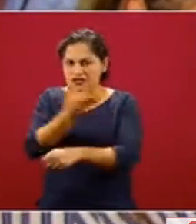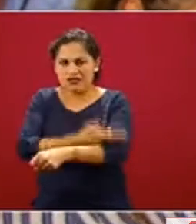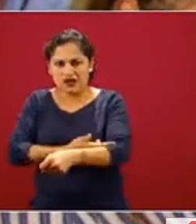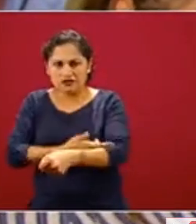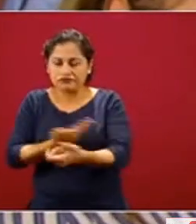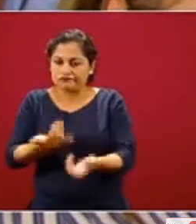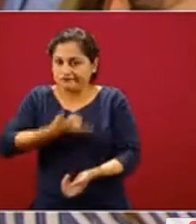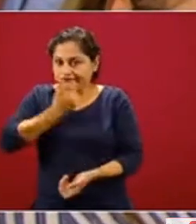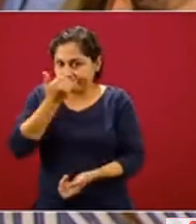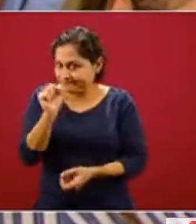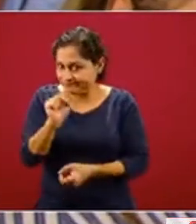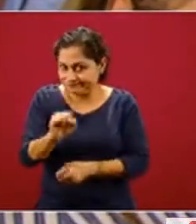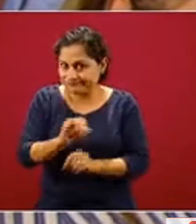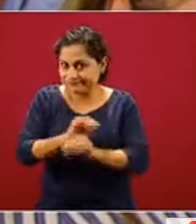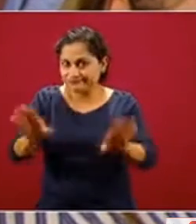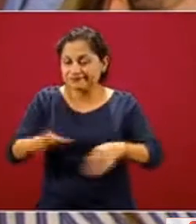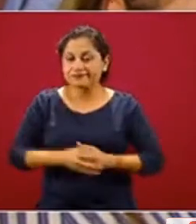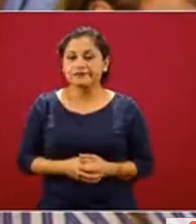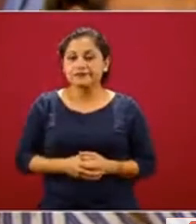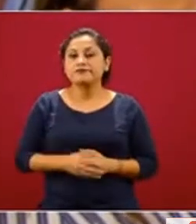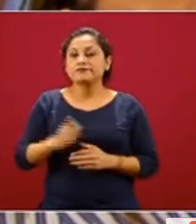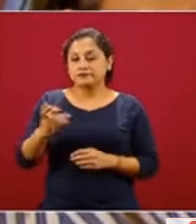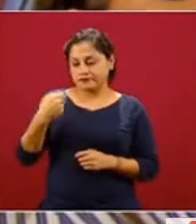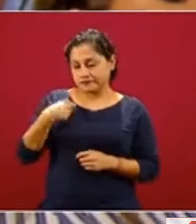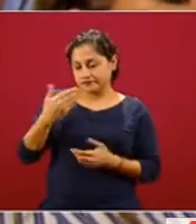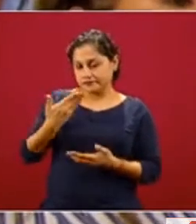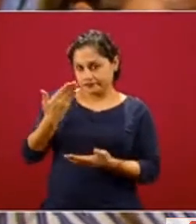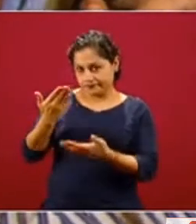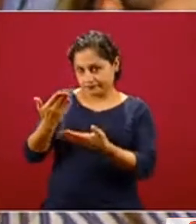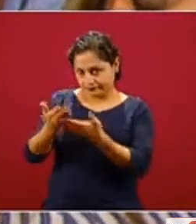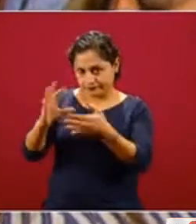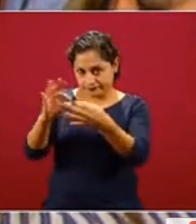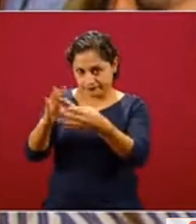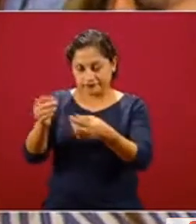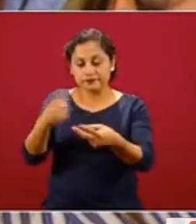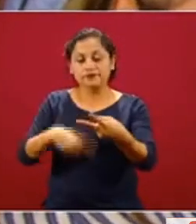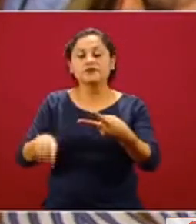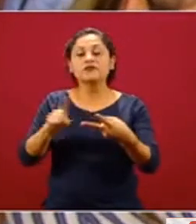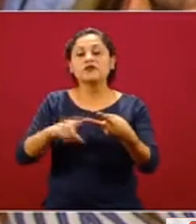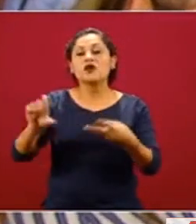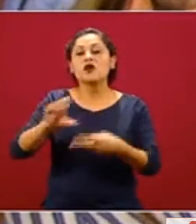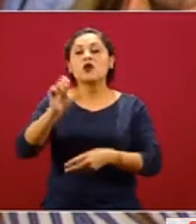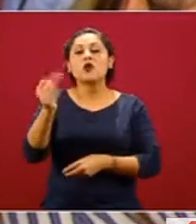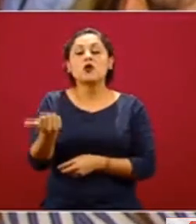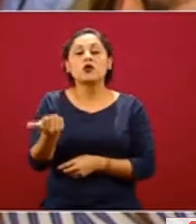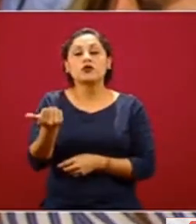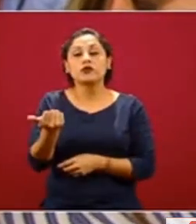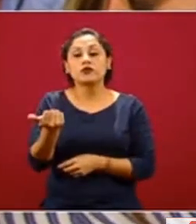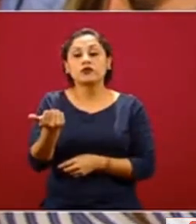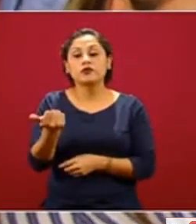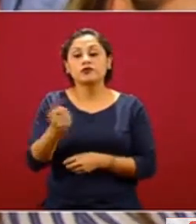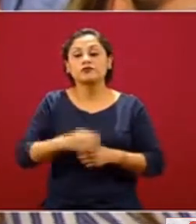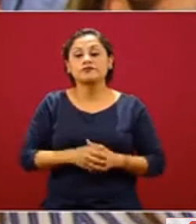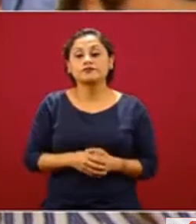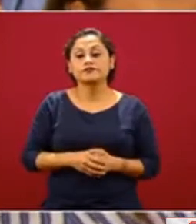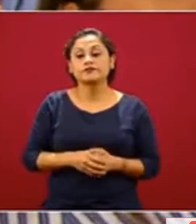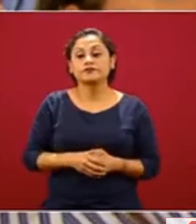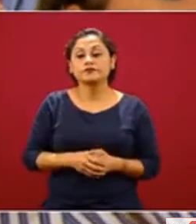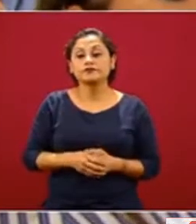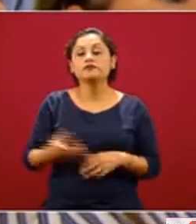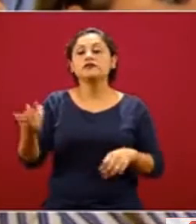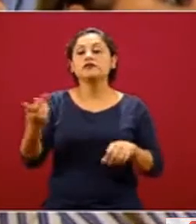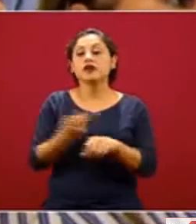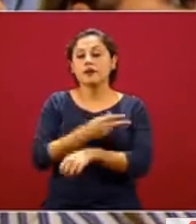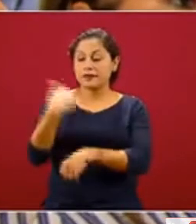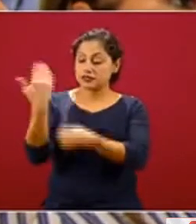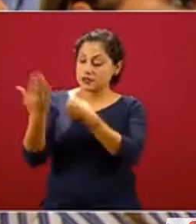un lado, ese es el planteamiento, y el otro, muy breve, es el asunto de la probabilidad de otra jornada